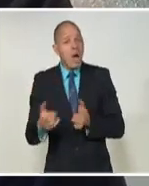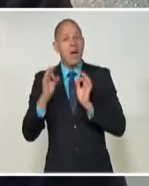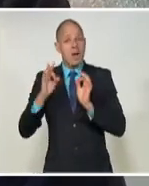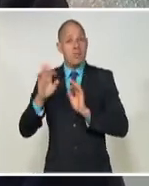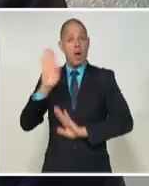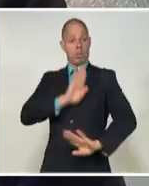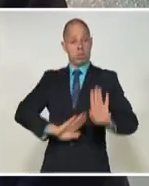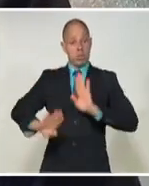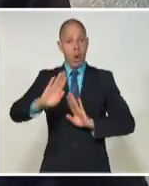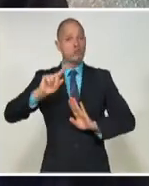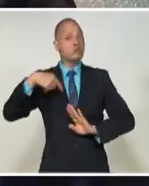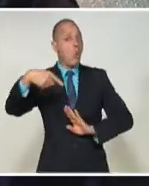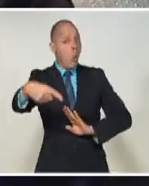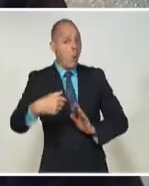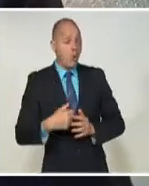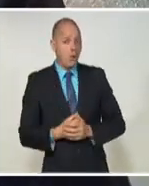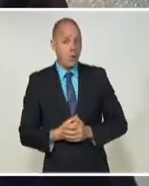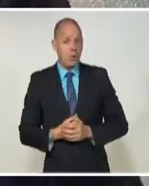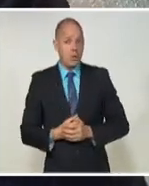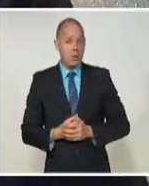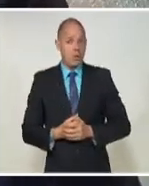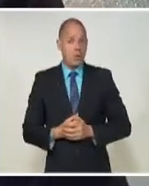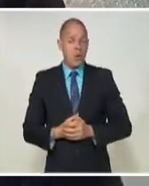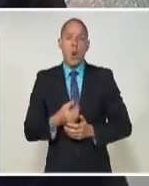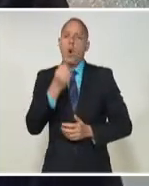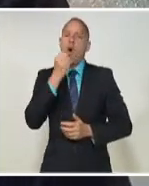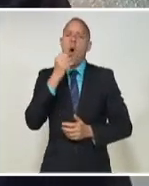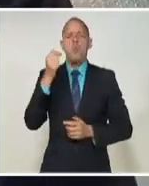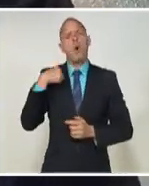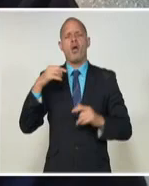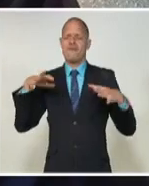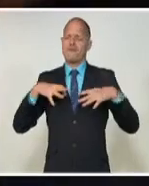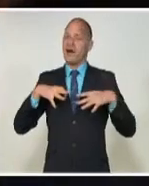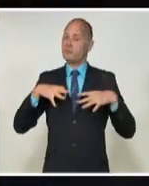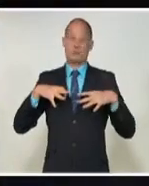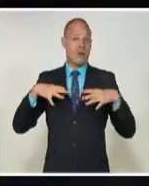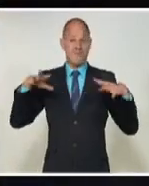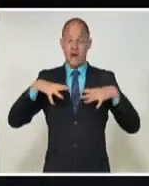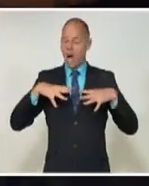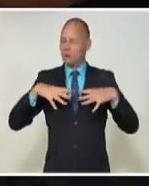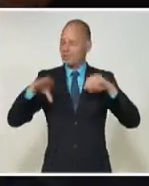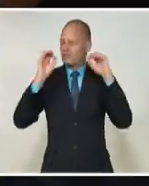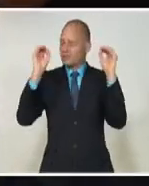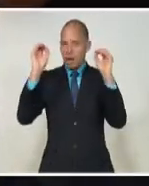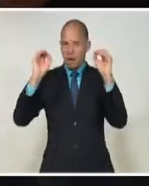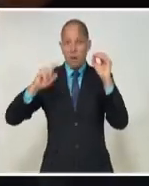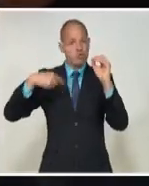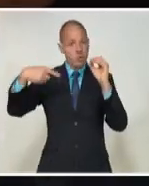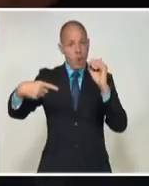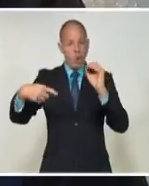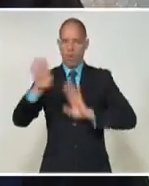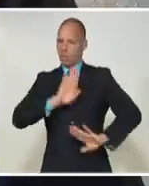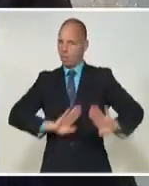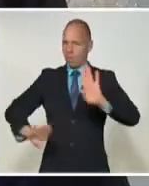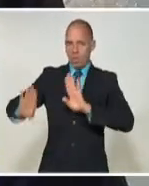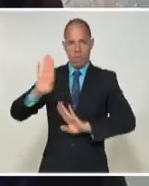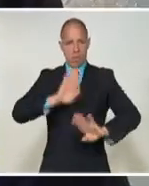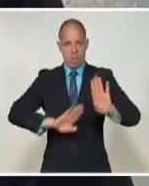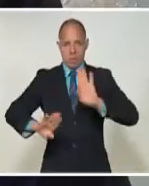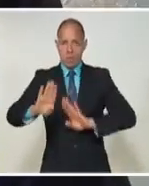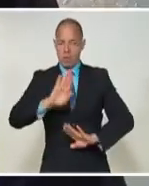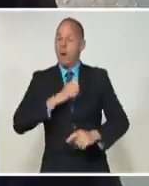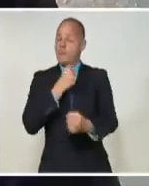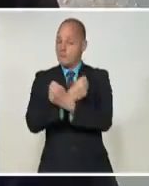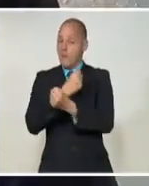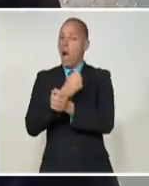enemigo. Conocer que no teníamos treguas, que no existe la posibilidad de que podamos decir un día vamos a sentarnos a descansar. Y uno se da cuenta del peligro enorme que